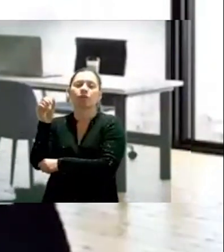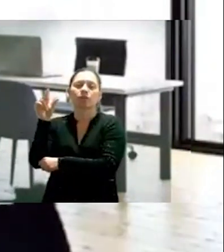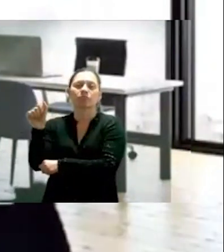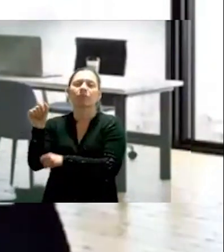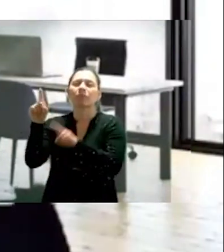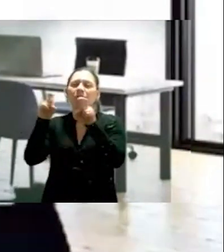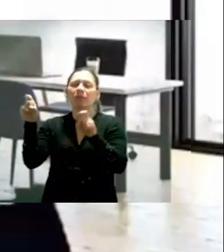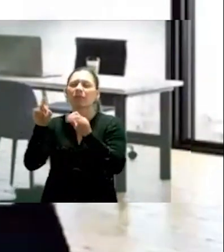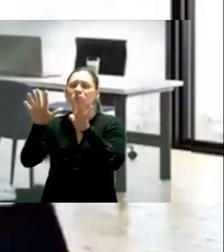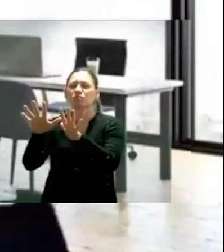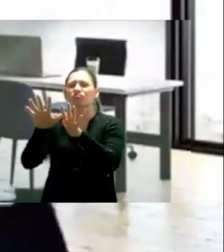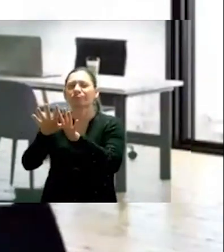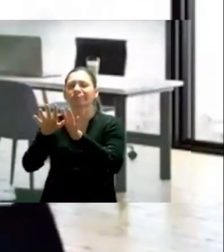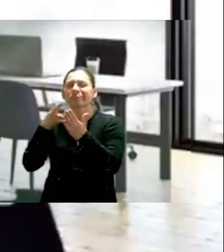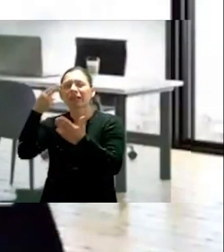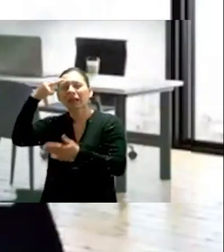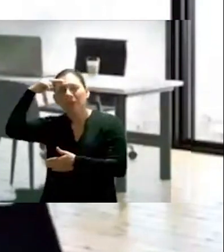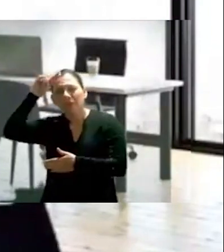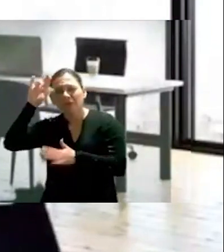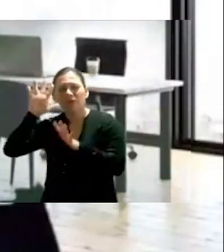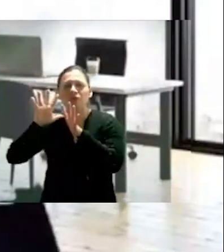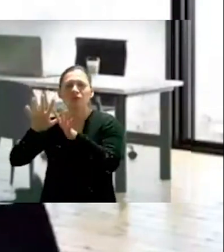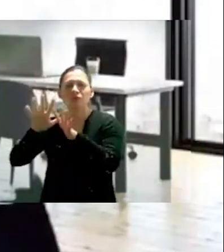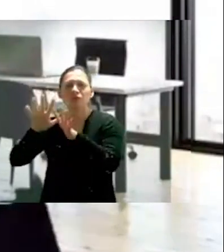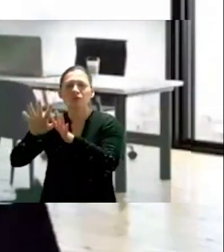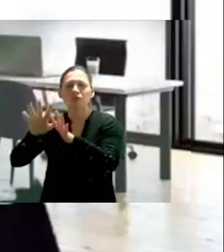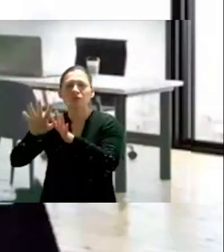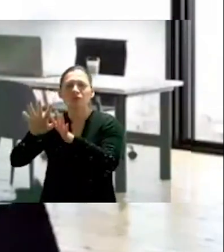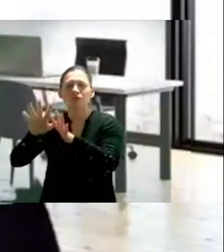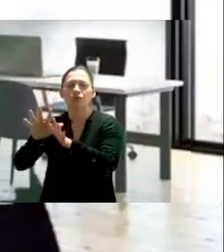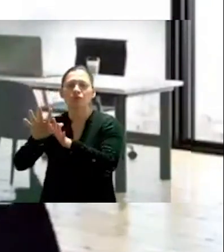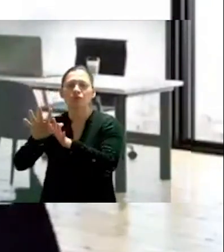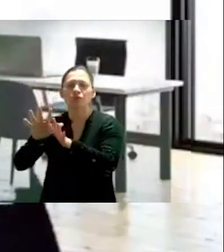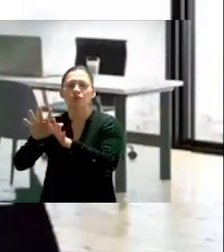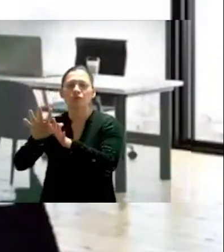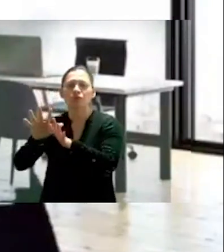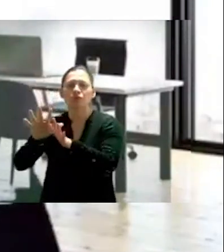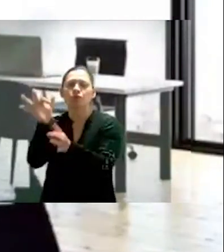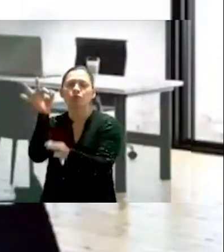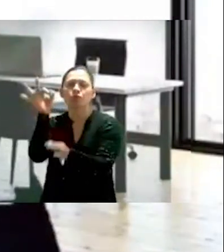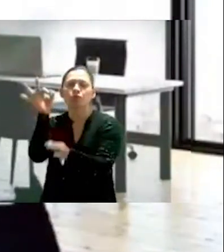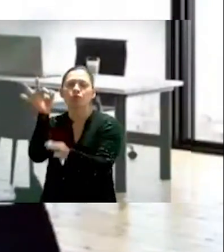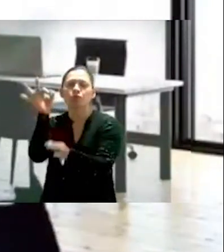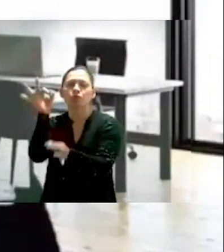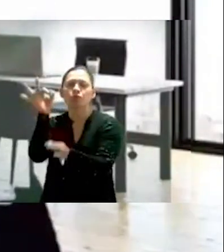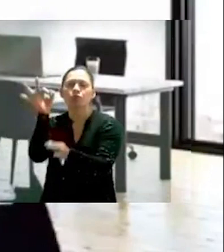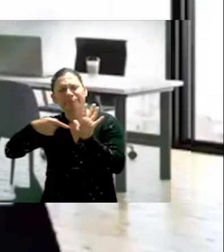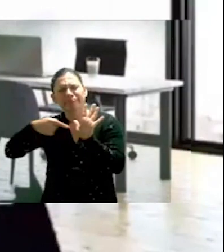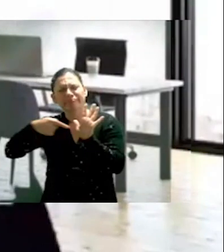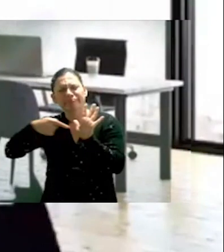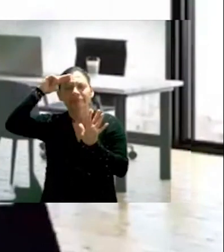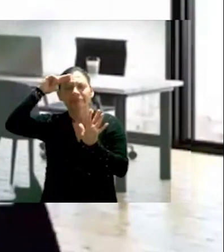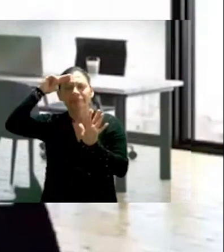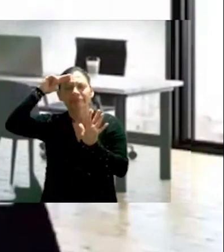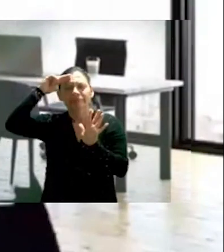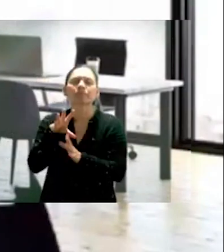e interpretación constitucional. Dentro de los diferentes cargos que ha desempeñado, ocupó en los últimos, por cerca